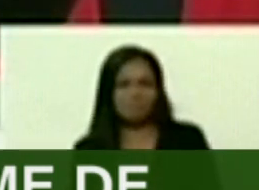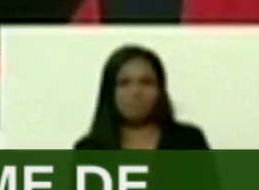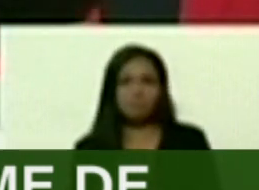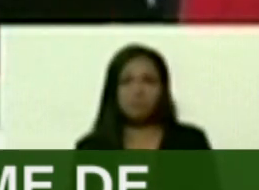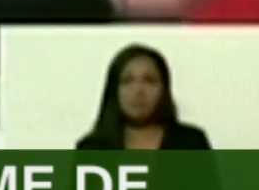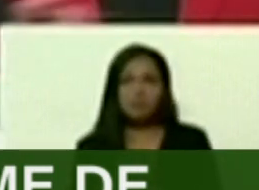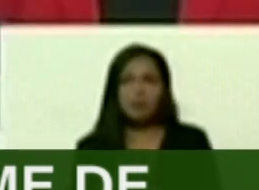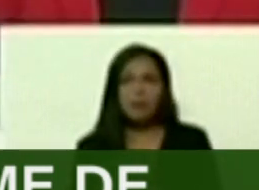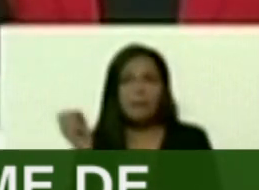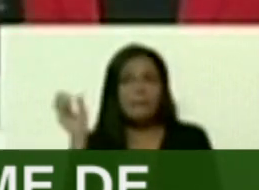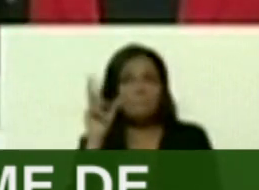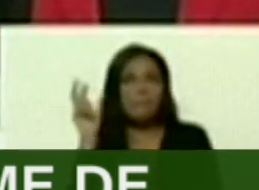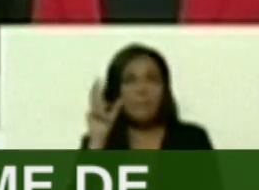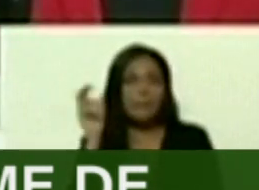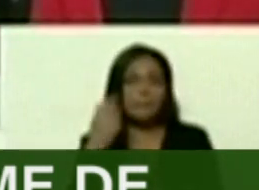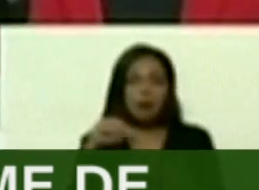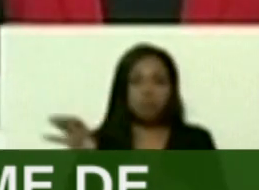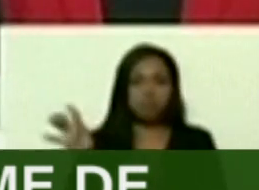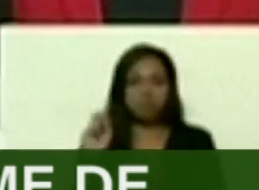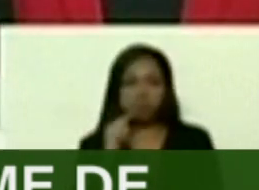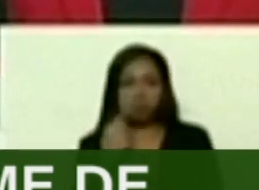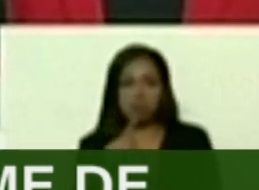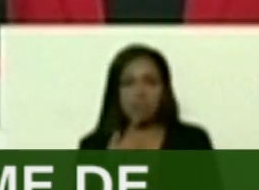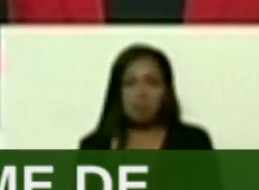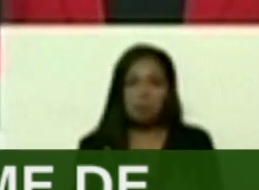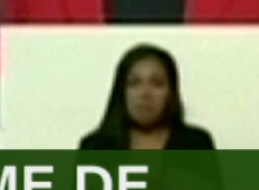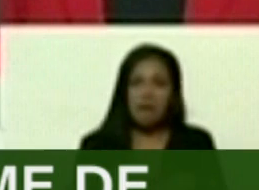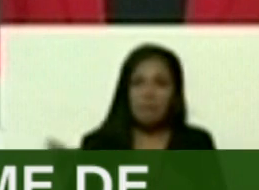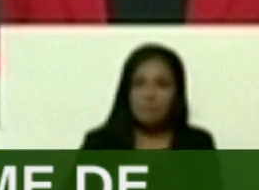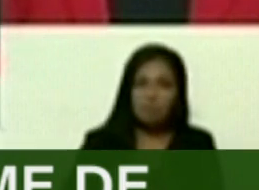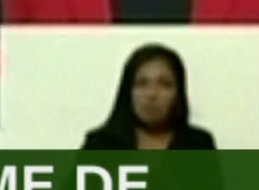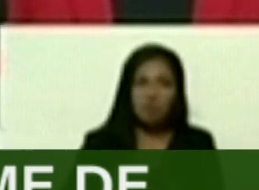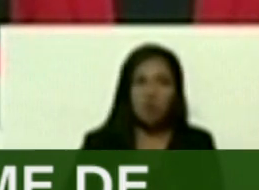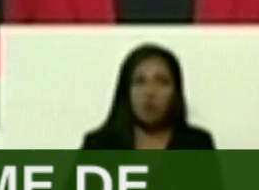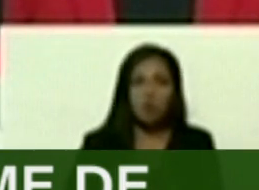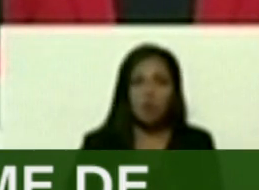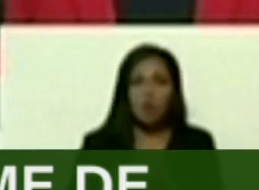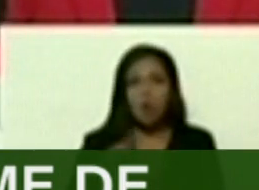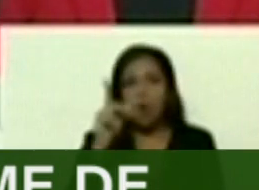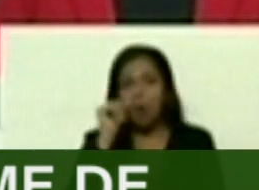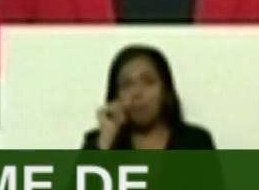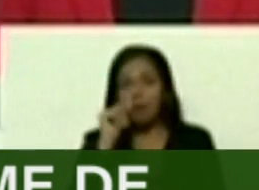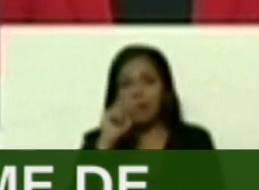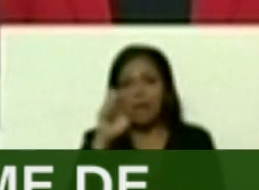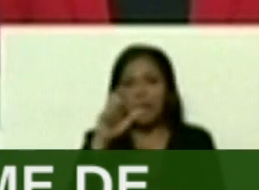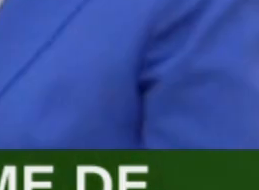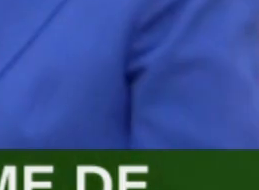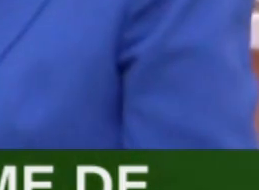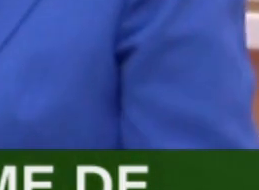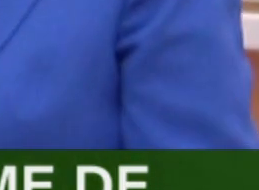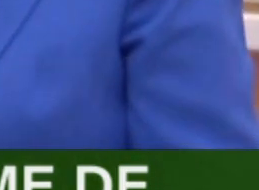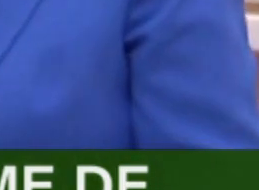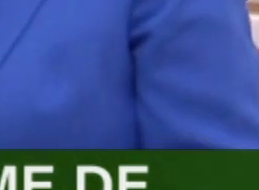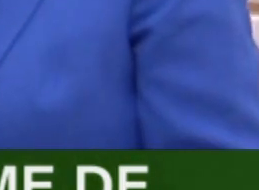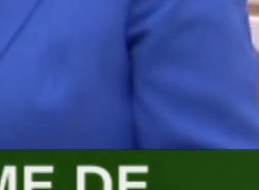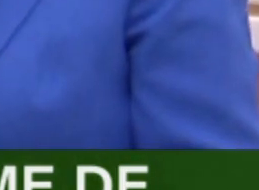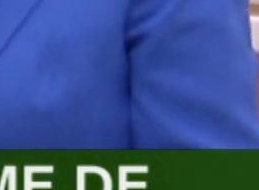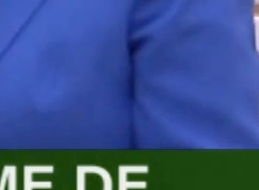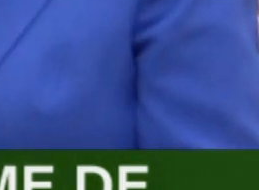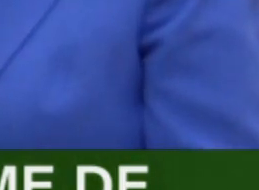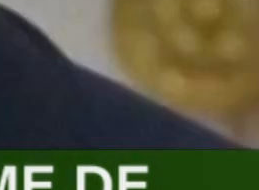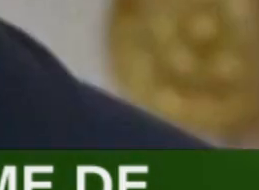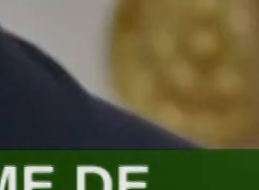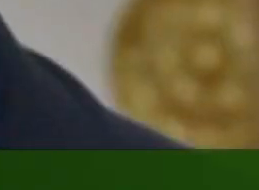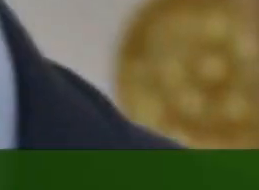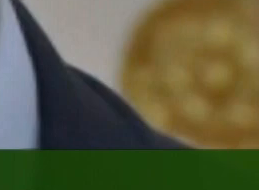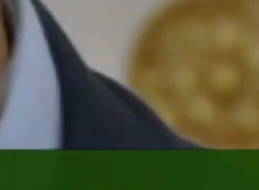dictaron desde el Departamento de Estado. Cede las presiones de Elio Abrams personales contra la Bachelet. Pero también dijo que en los